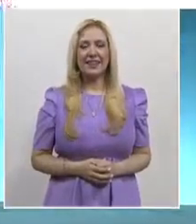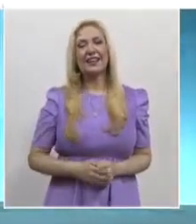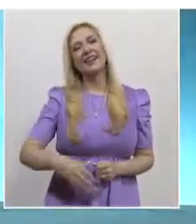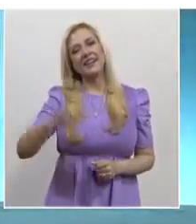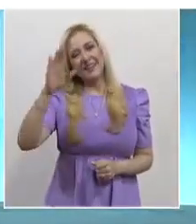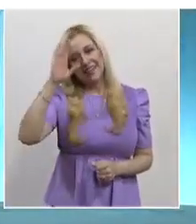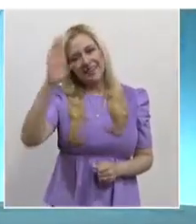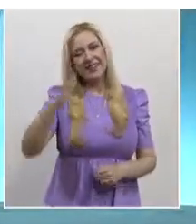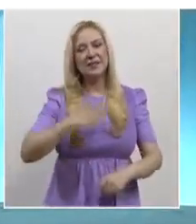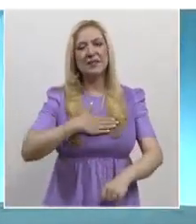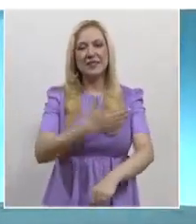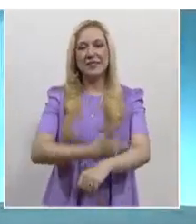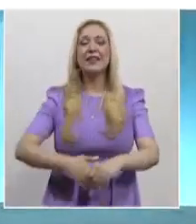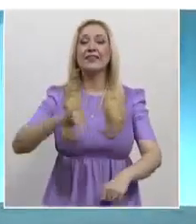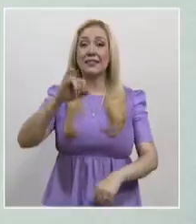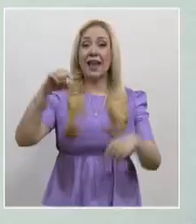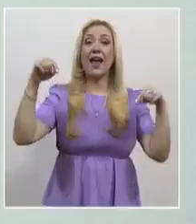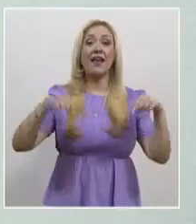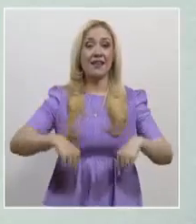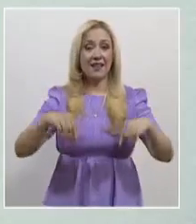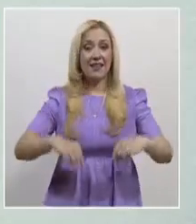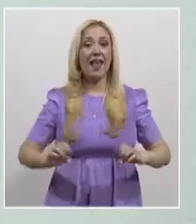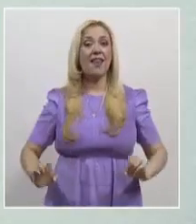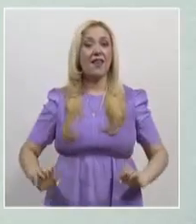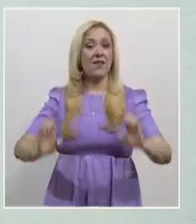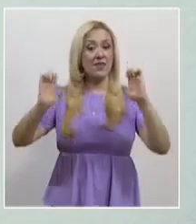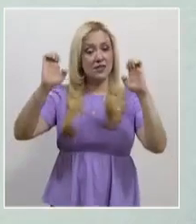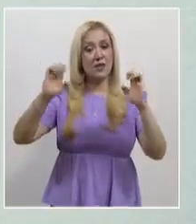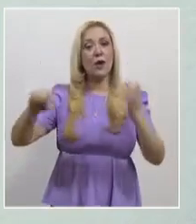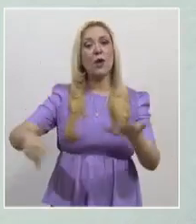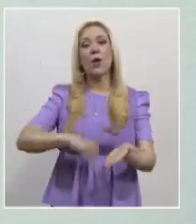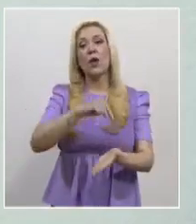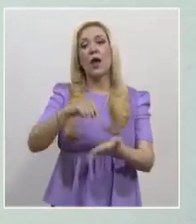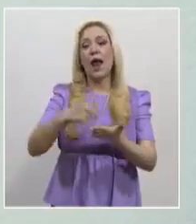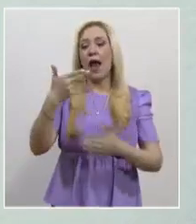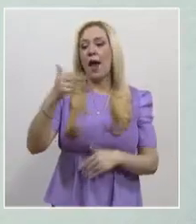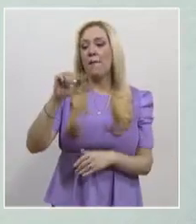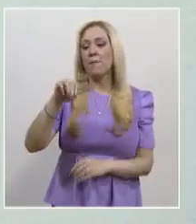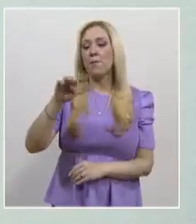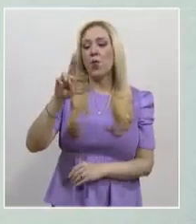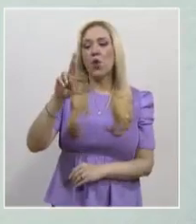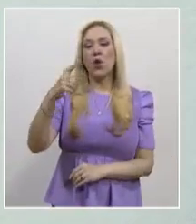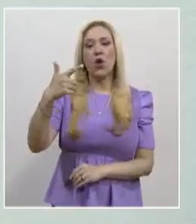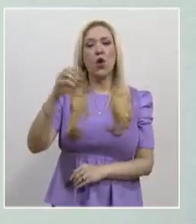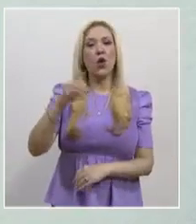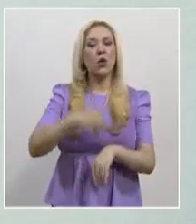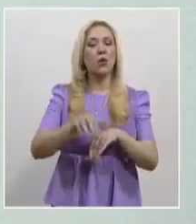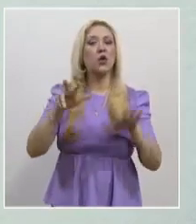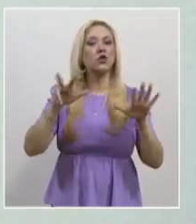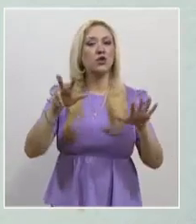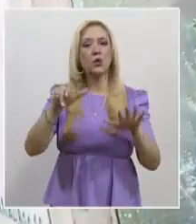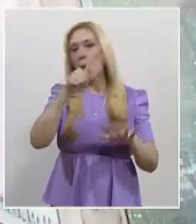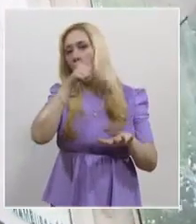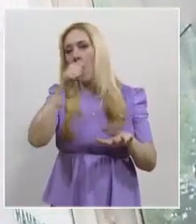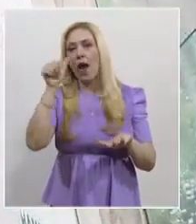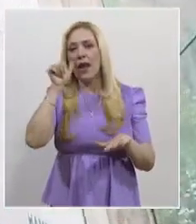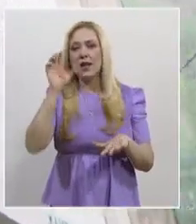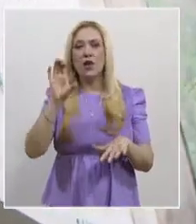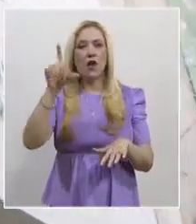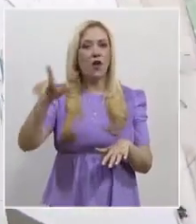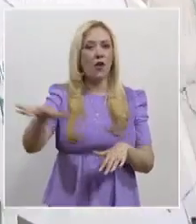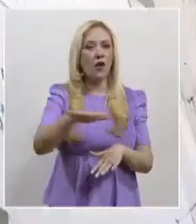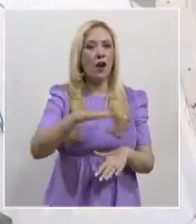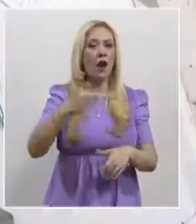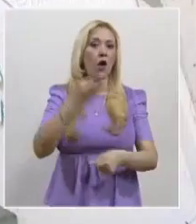Oscar, ¿qué tal? Buenas tardes. Así es, estamos aquí en el edificio que se ubica en Hamburgo número 18, en la Colonia Juárez, donde actualmente están